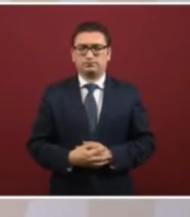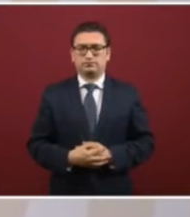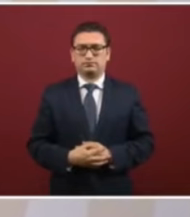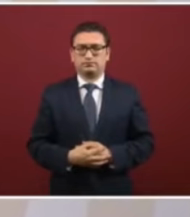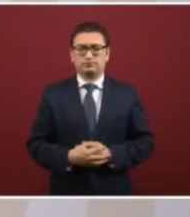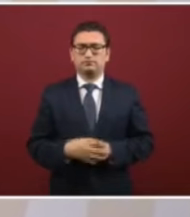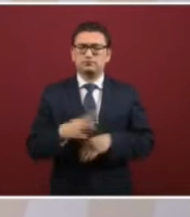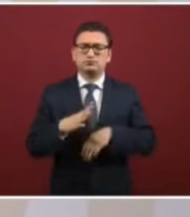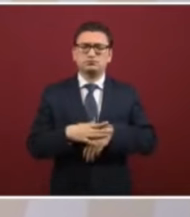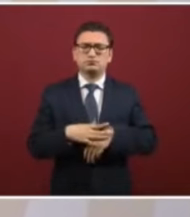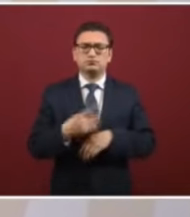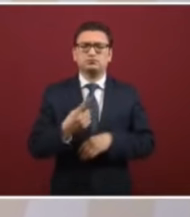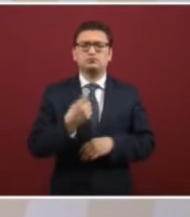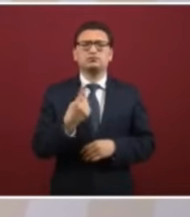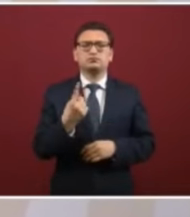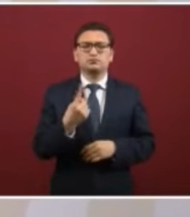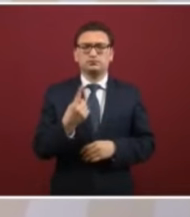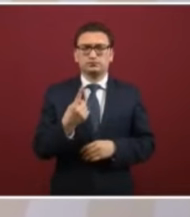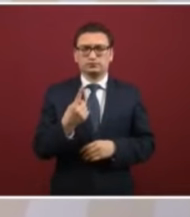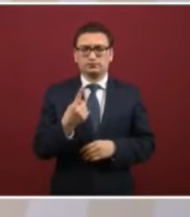Porque es más